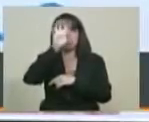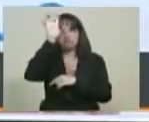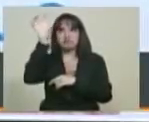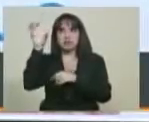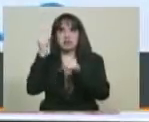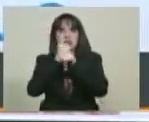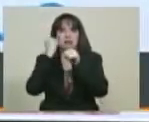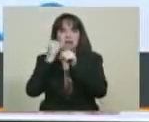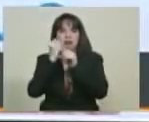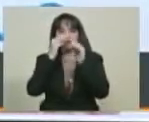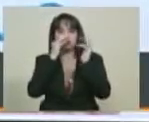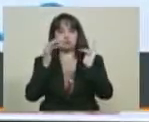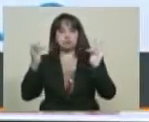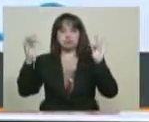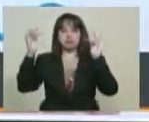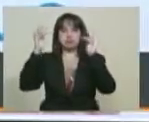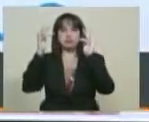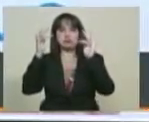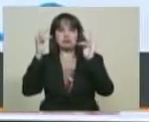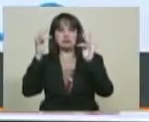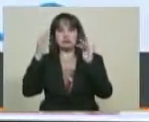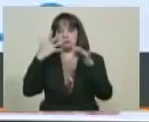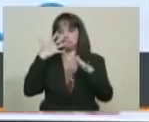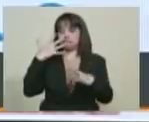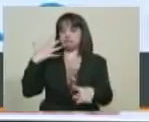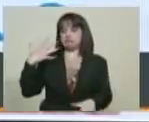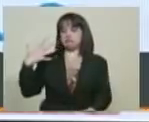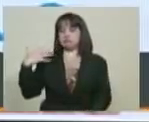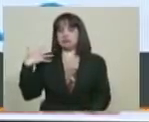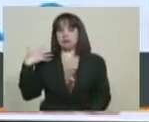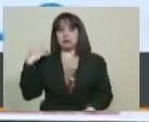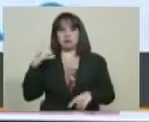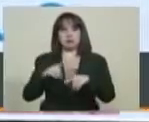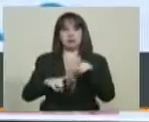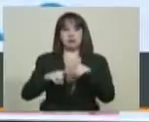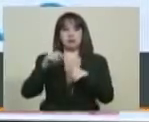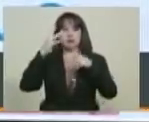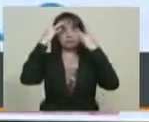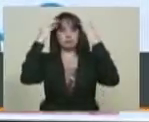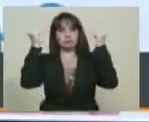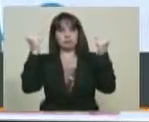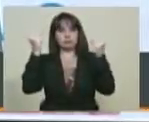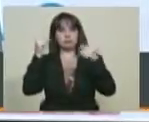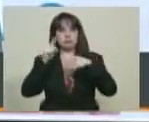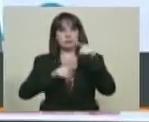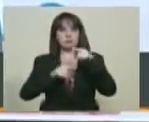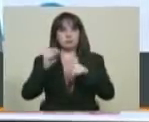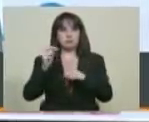trabajando el ego de algunos llamados intelectuales